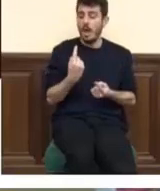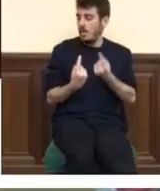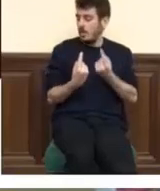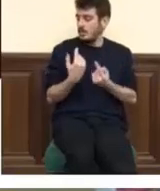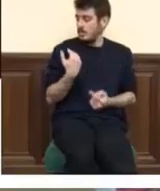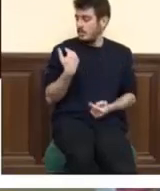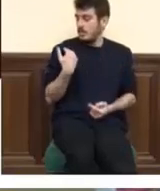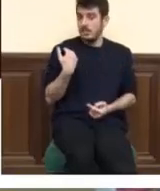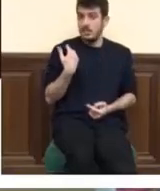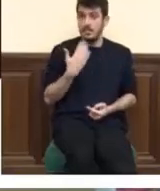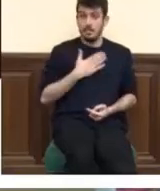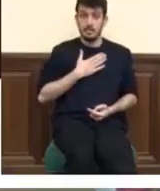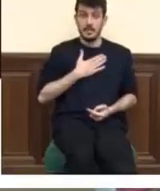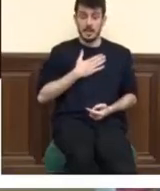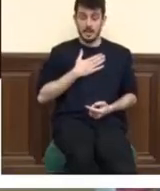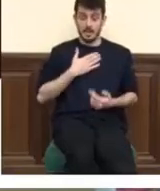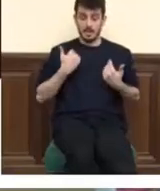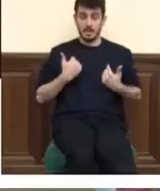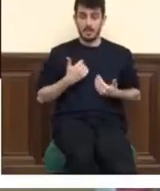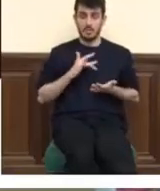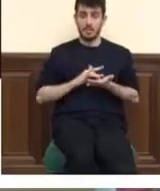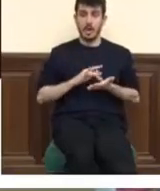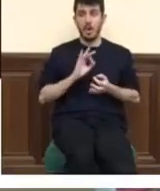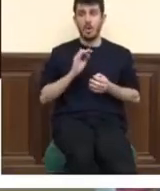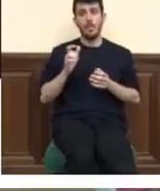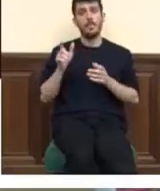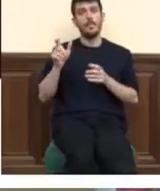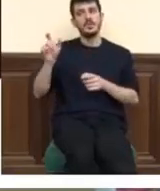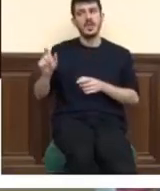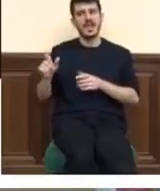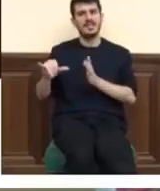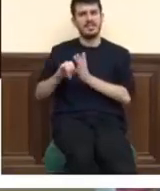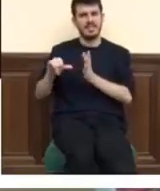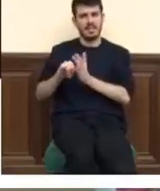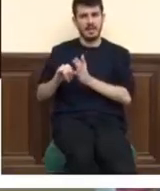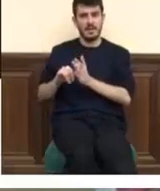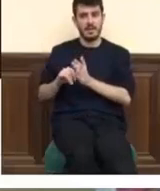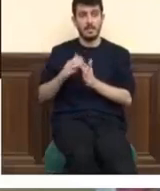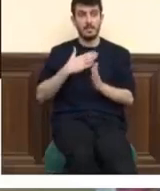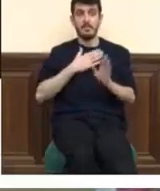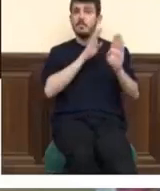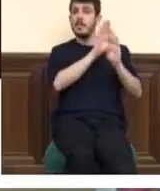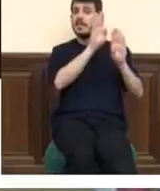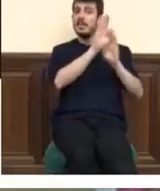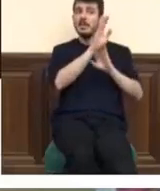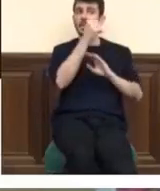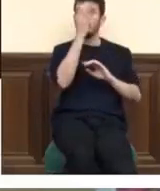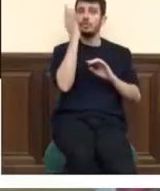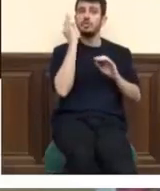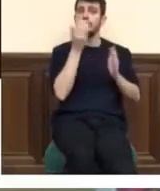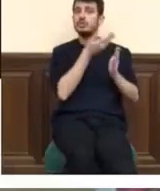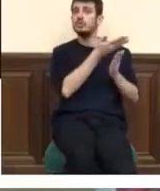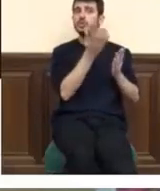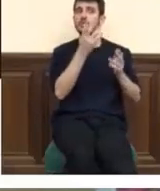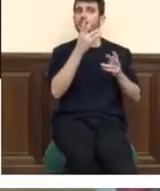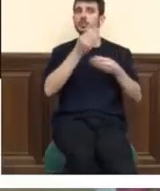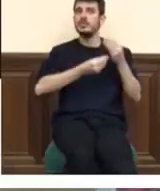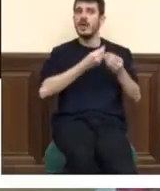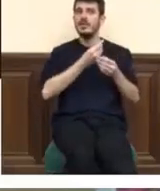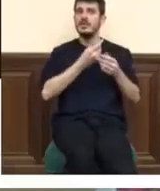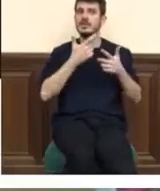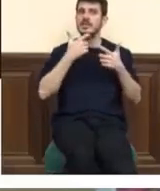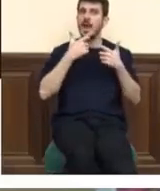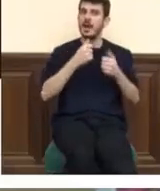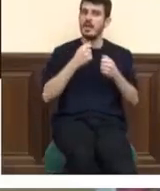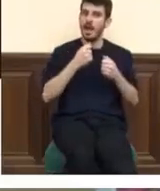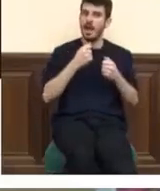recientes pues me han pasado a mí misma o a personas muy cercanas, a vecinos y vecinas que utilizan la